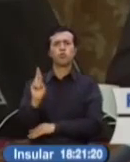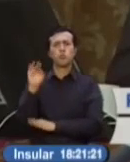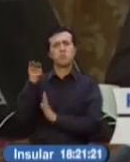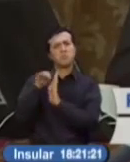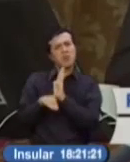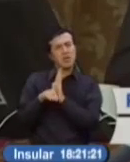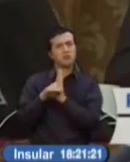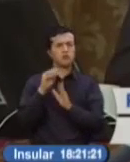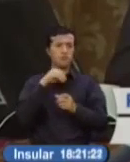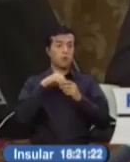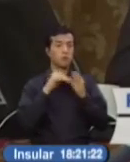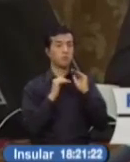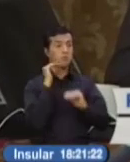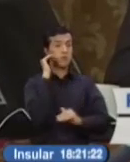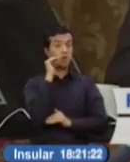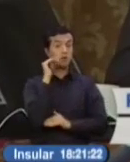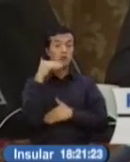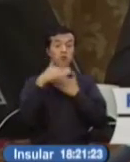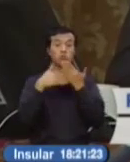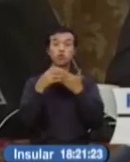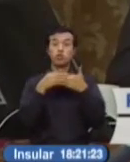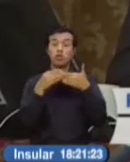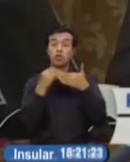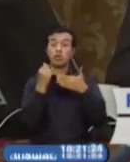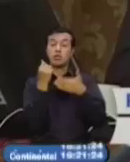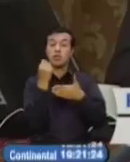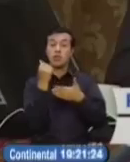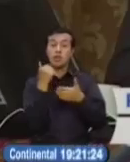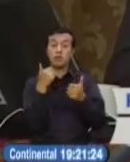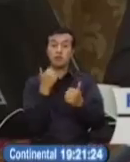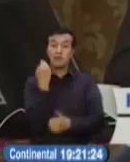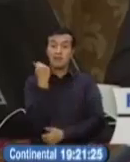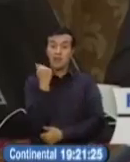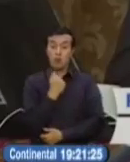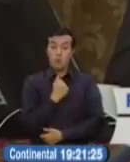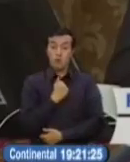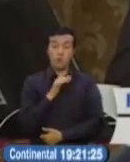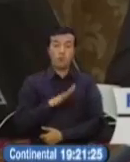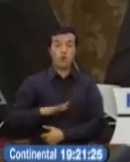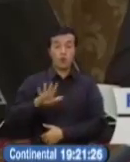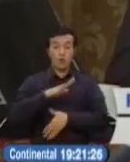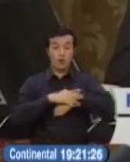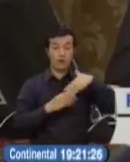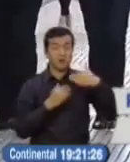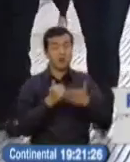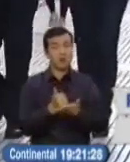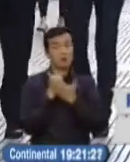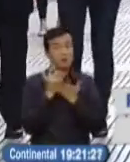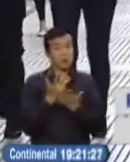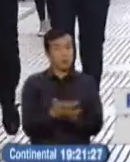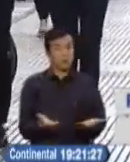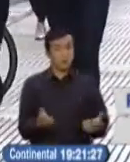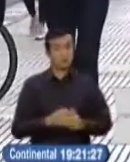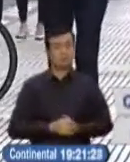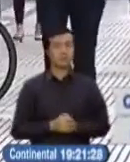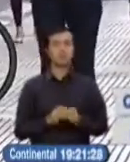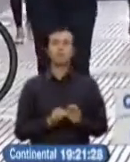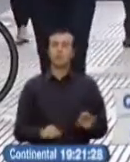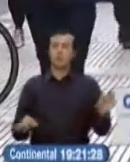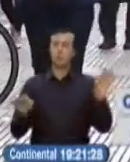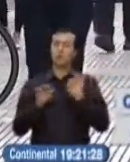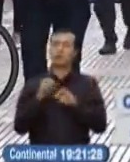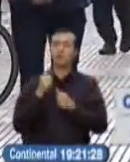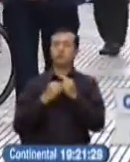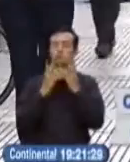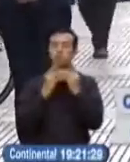después a una moneda regional, que sería una de las alternativas para la dolarización ecuatoriana en mediano y largo plazo. Sobre todo porque es necesario